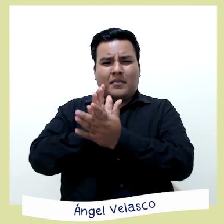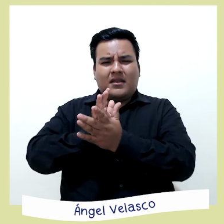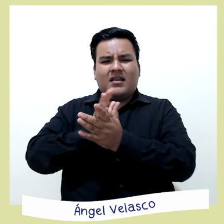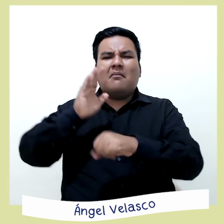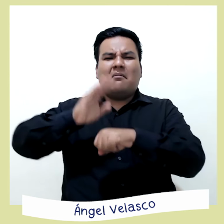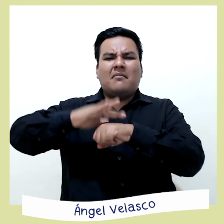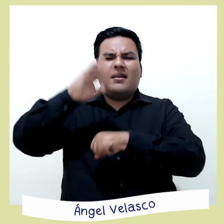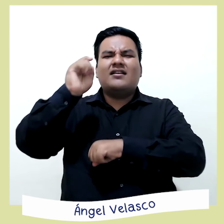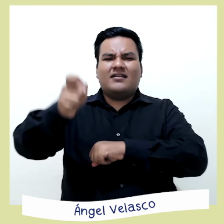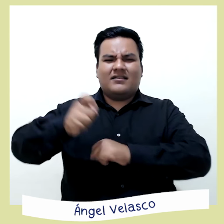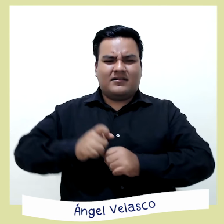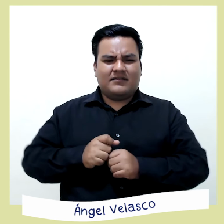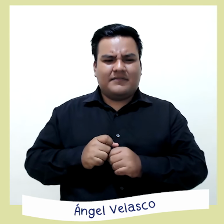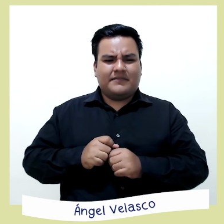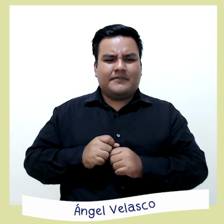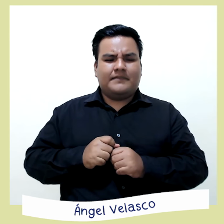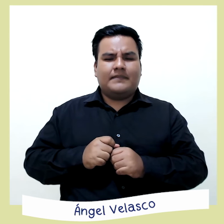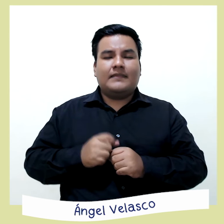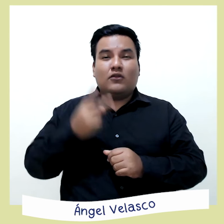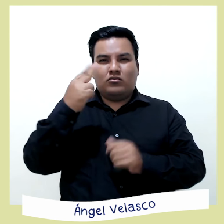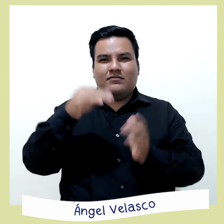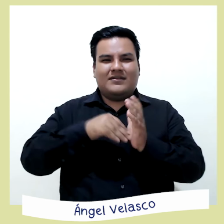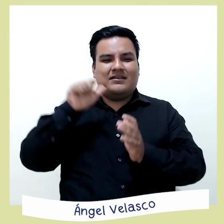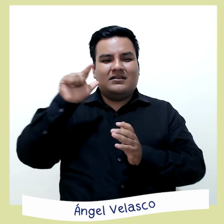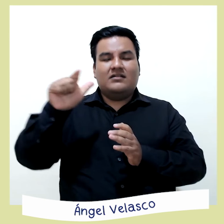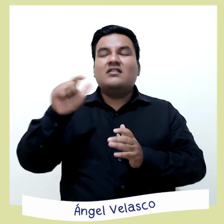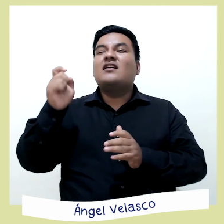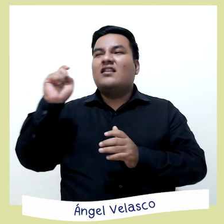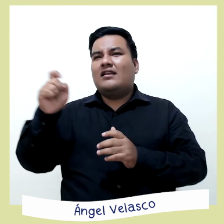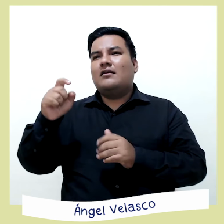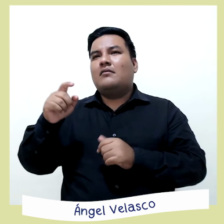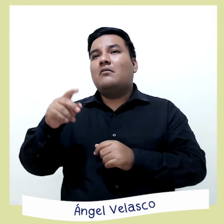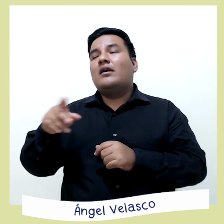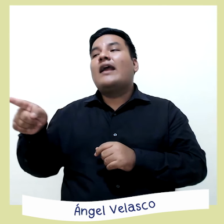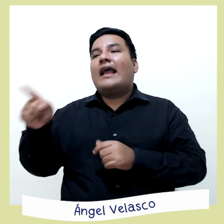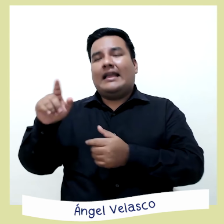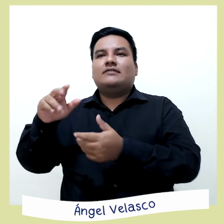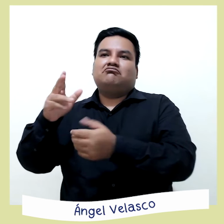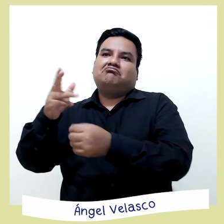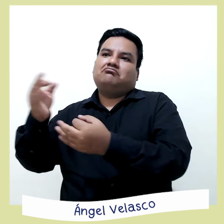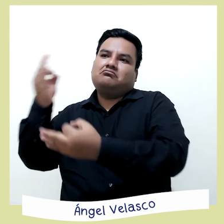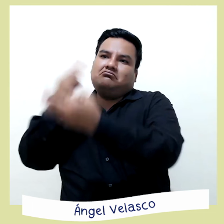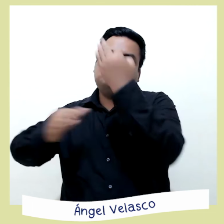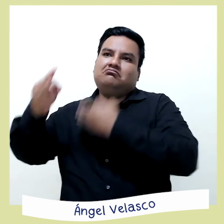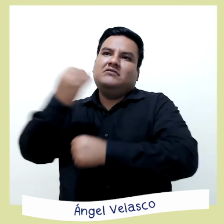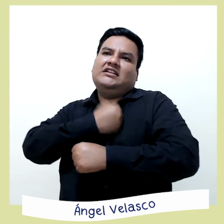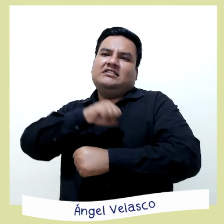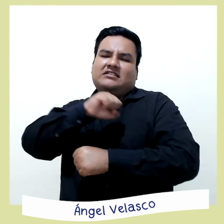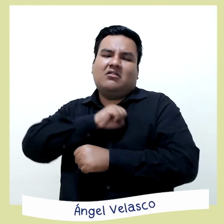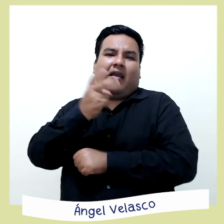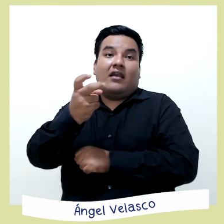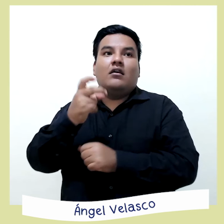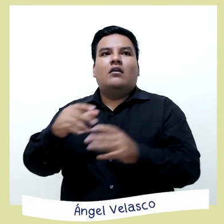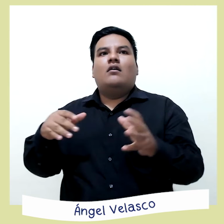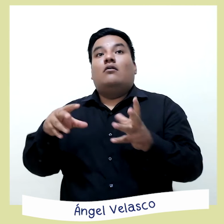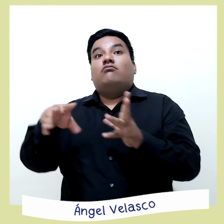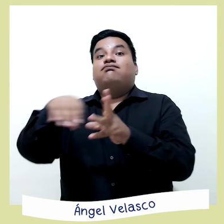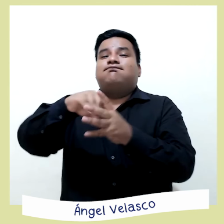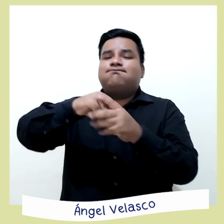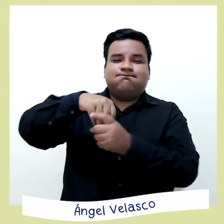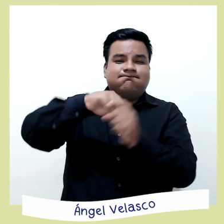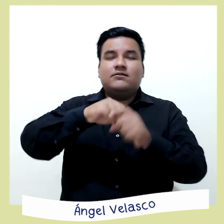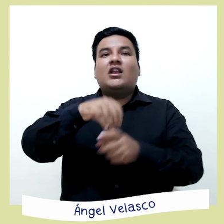que comúnmente sucede. La principal queja en términos de discriminación de las personas mayores en esa encuesta del